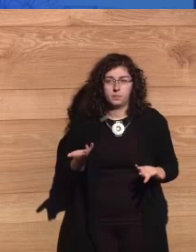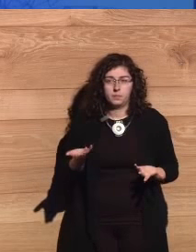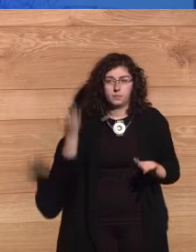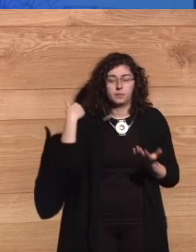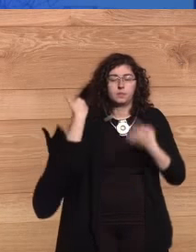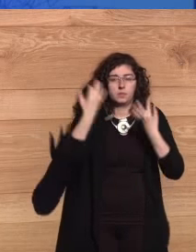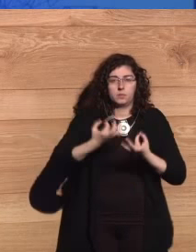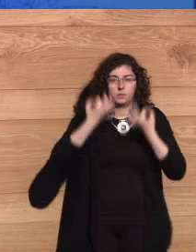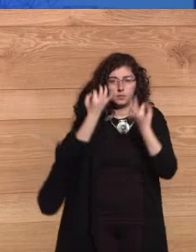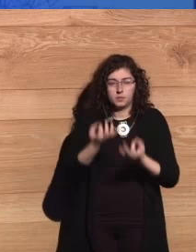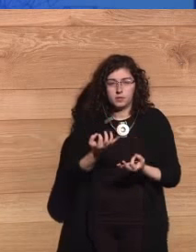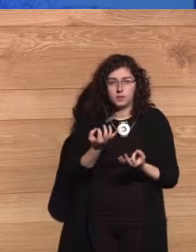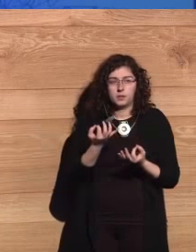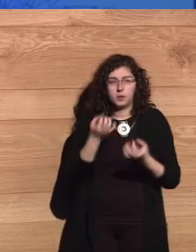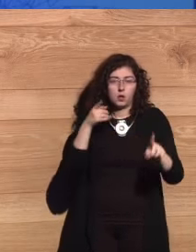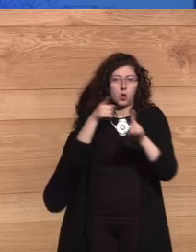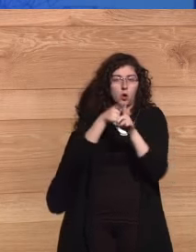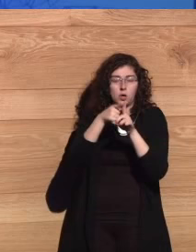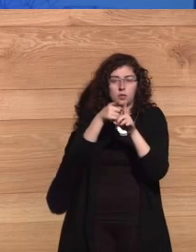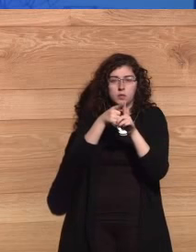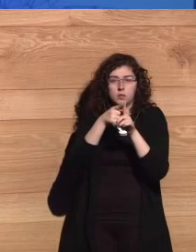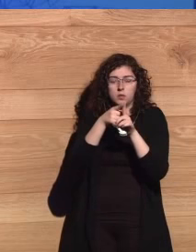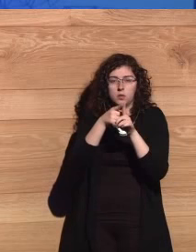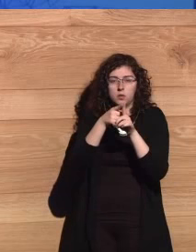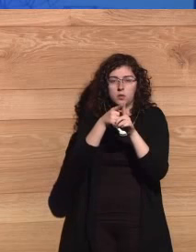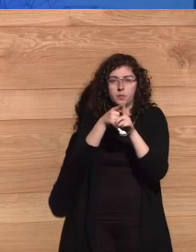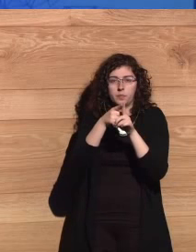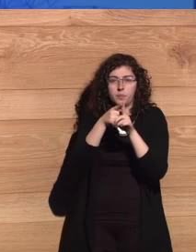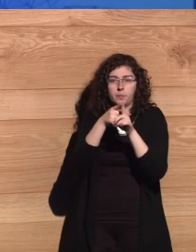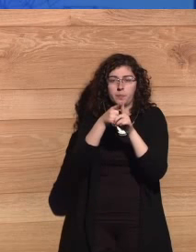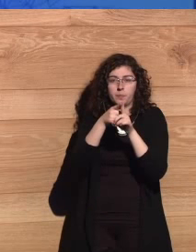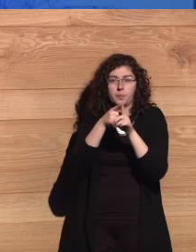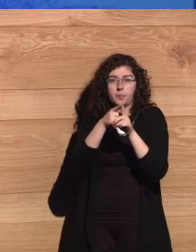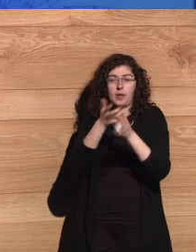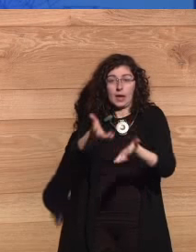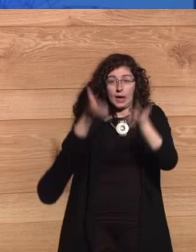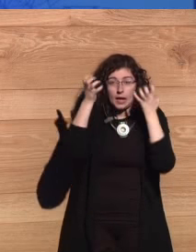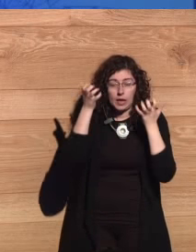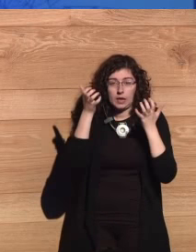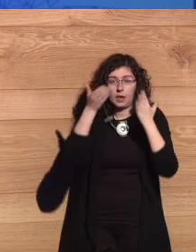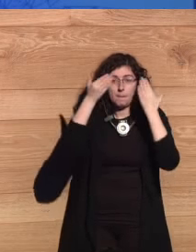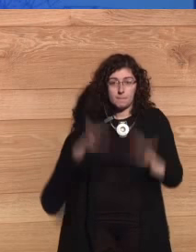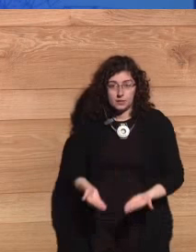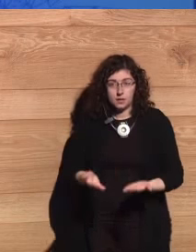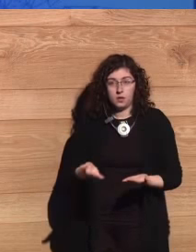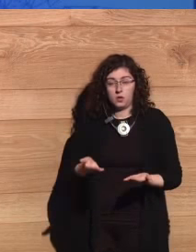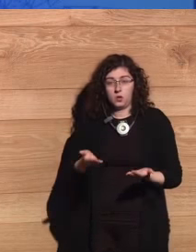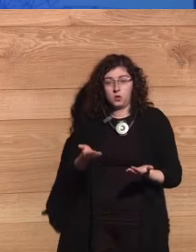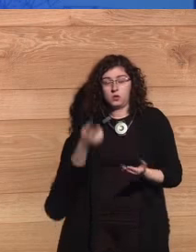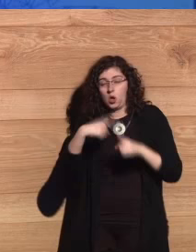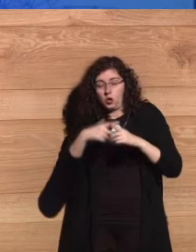en llegar a vencer a lo pesado mediante lo pesado. Hoy día estamos en otro